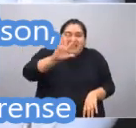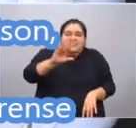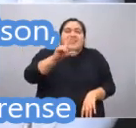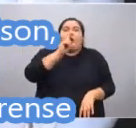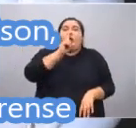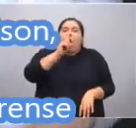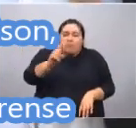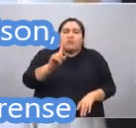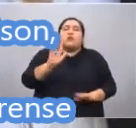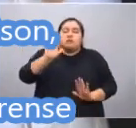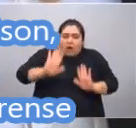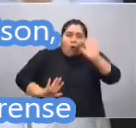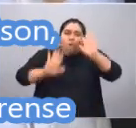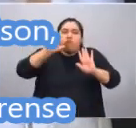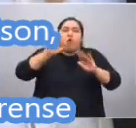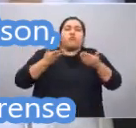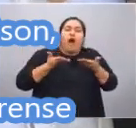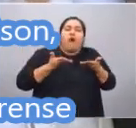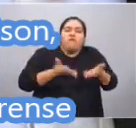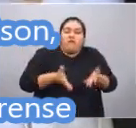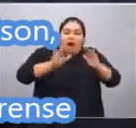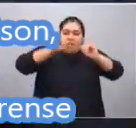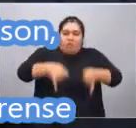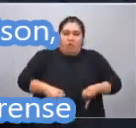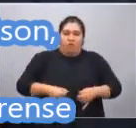35.000 votos a favor.